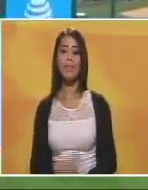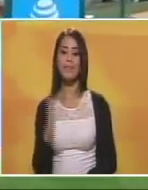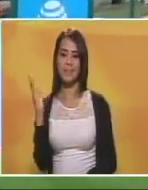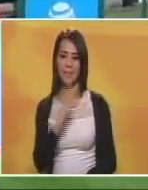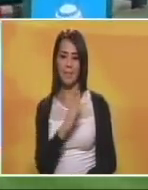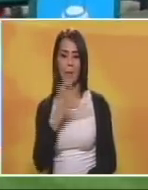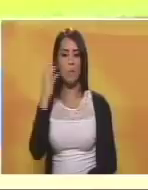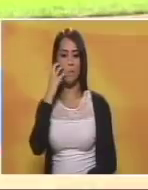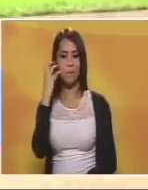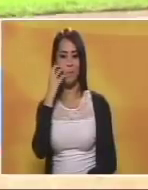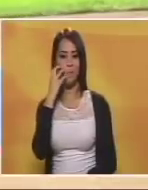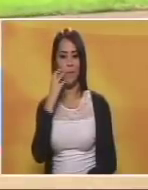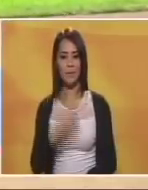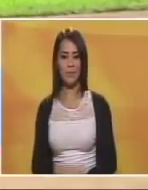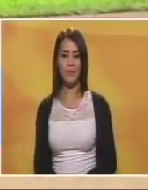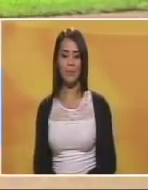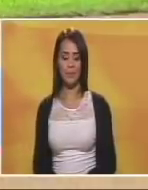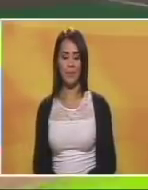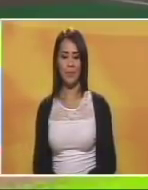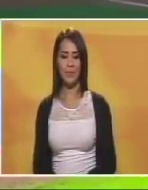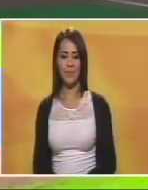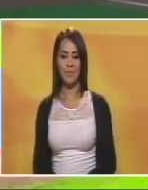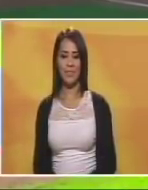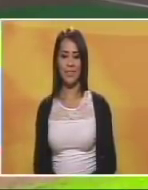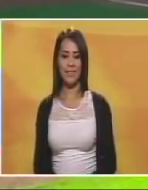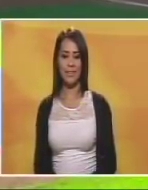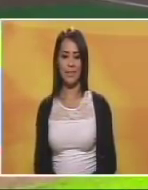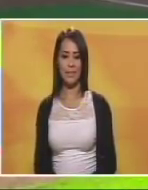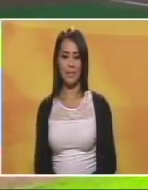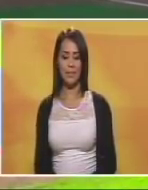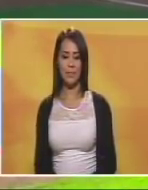minutos con Gregorio Rojas en los deportes. Ya venimos.